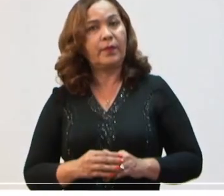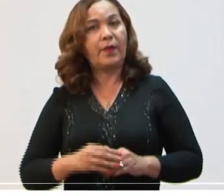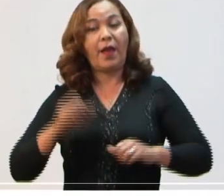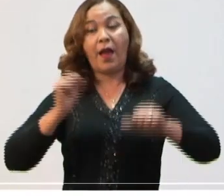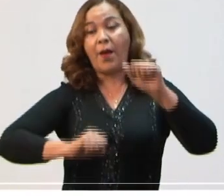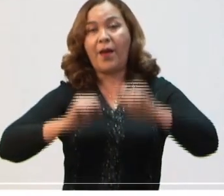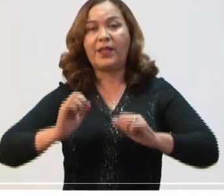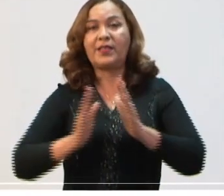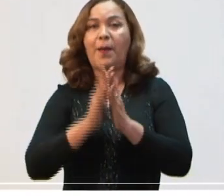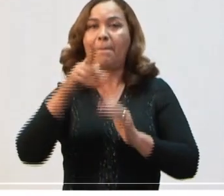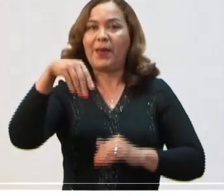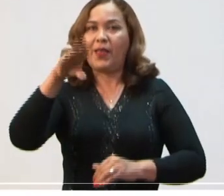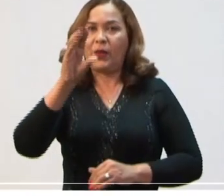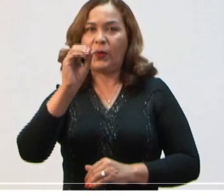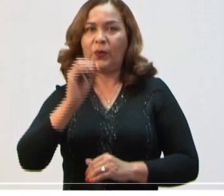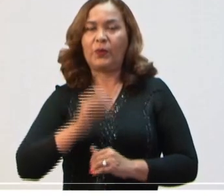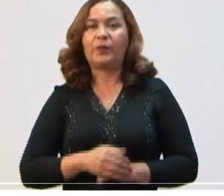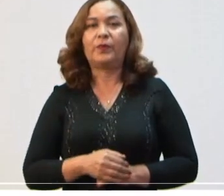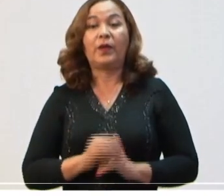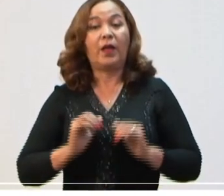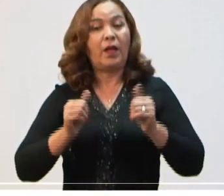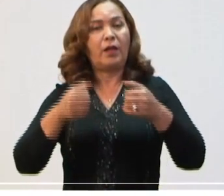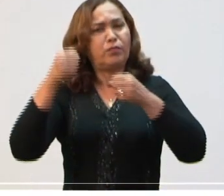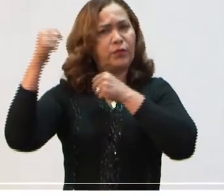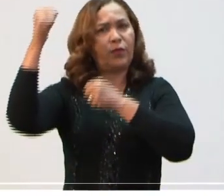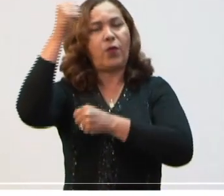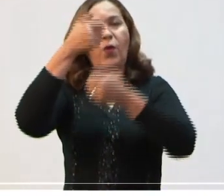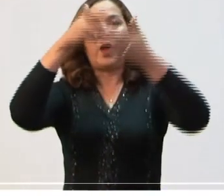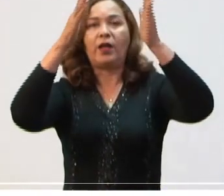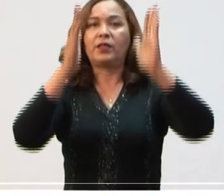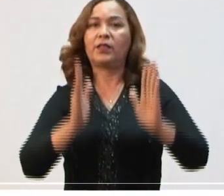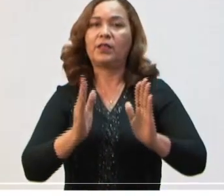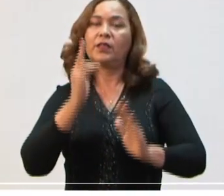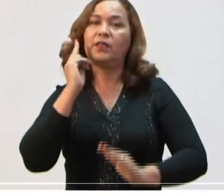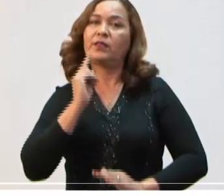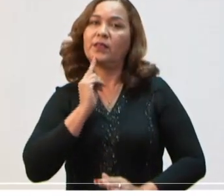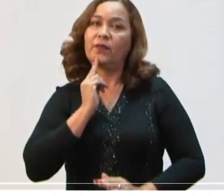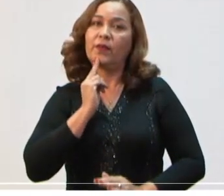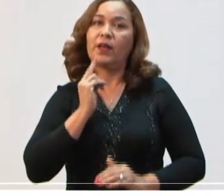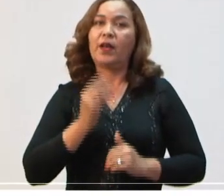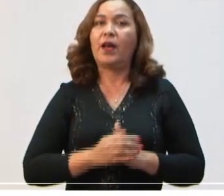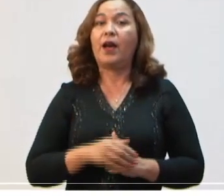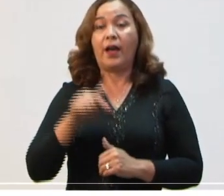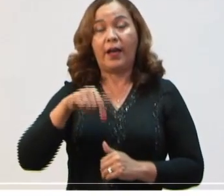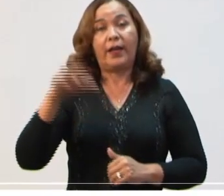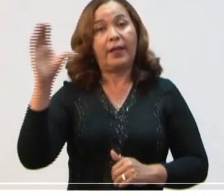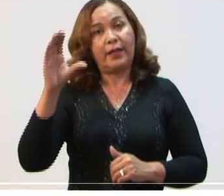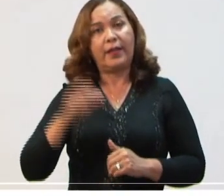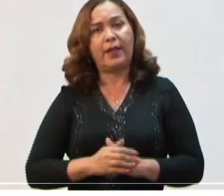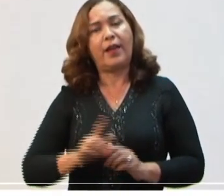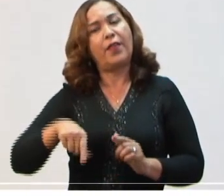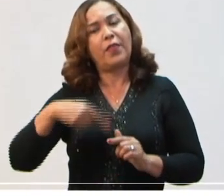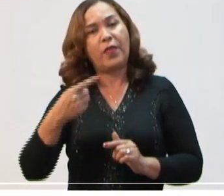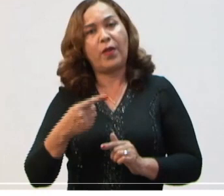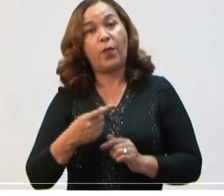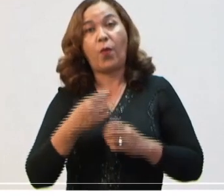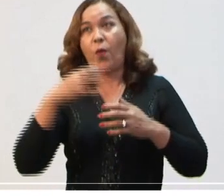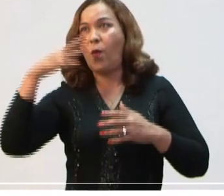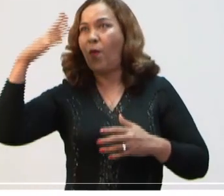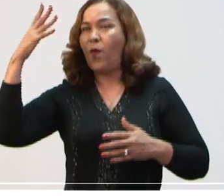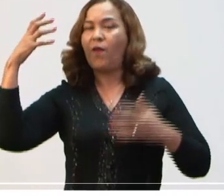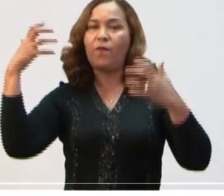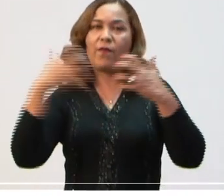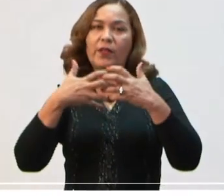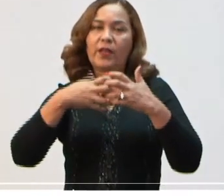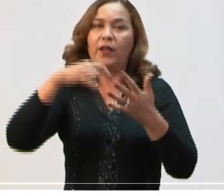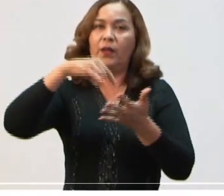parranda de san pedro entrada triunfal del libertador simón bolívar a caracas después de la gloriosa